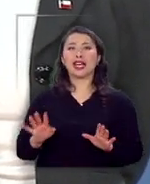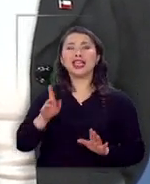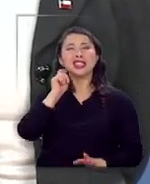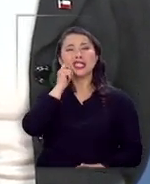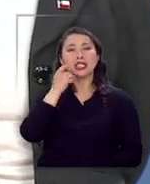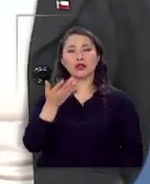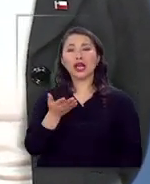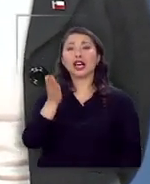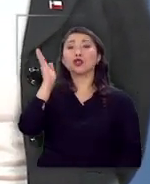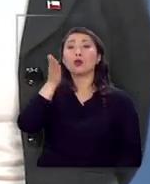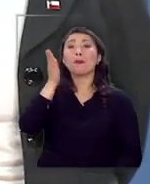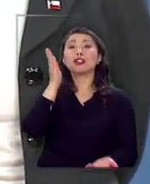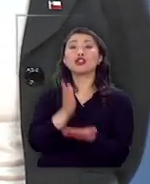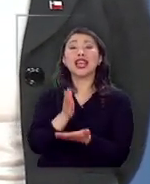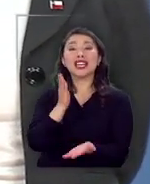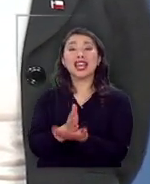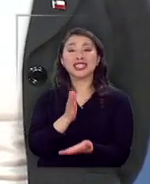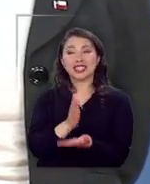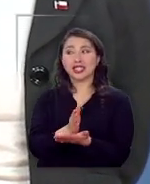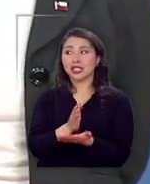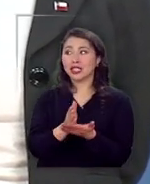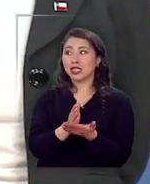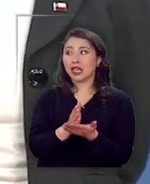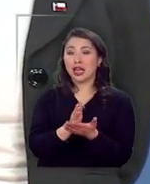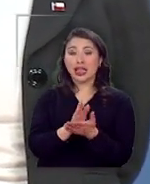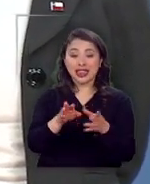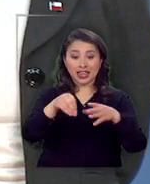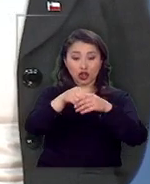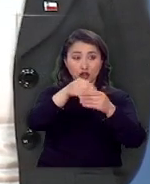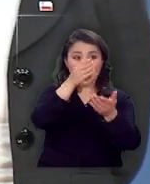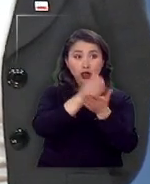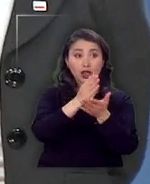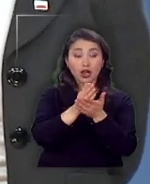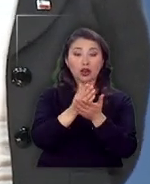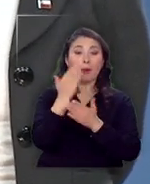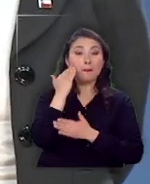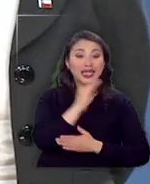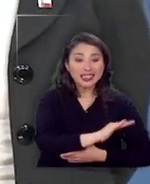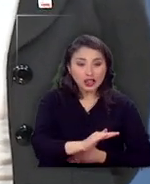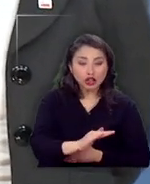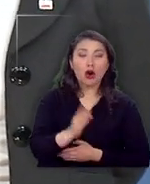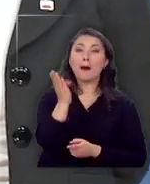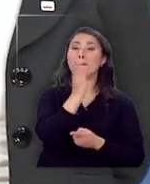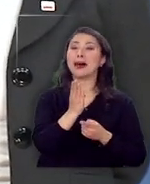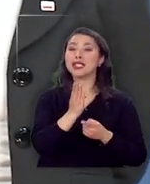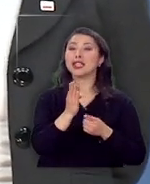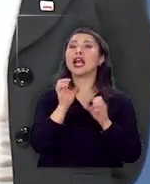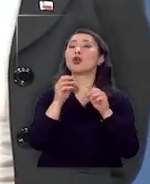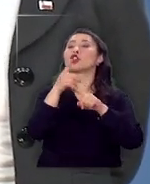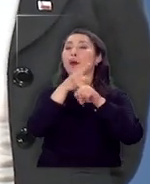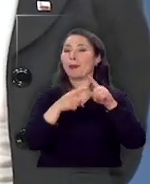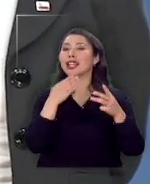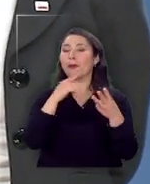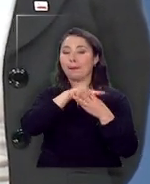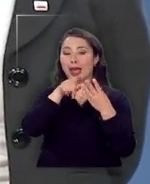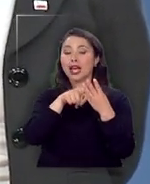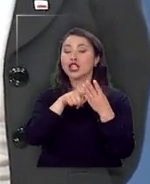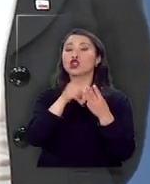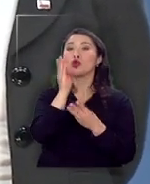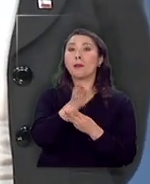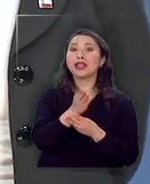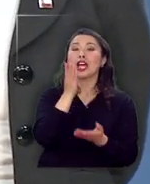significa la suspensión de las clases en los colegios en la educación preescolar básica y media de los colegios